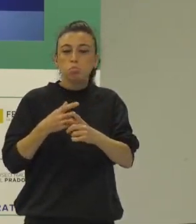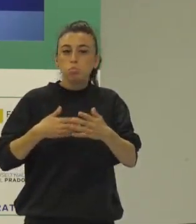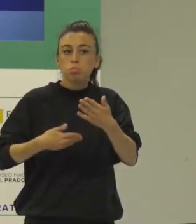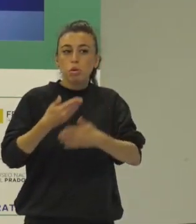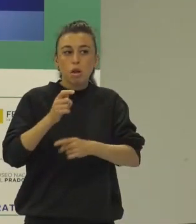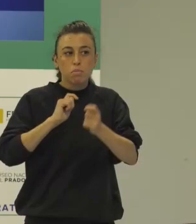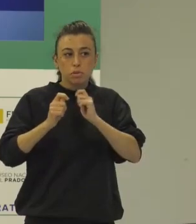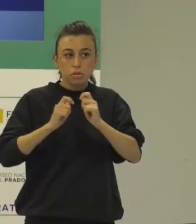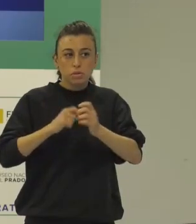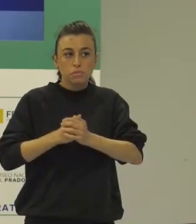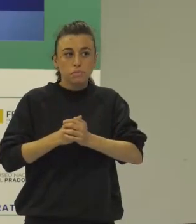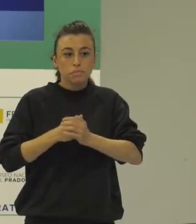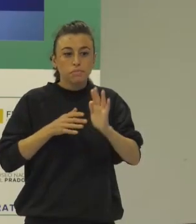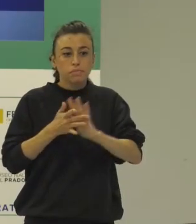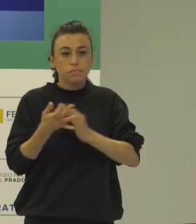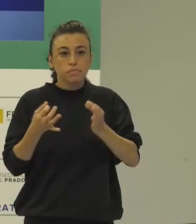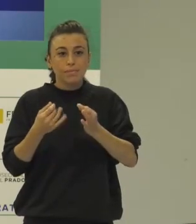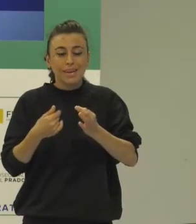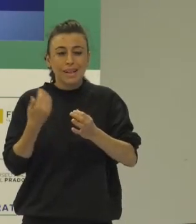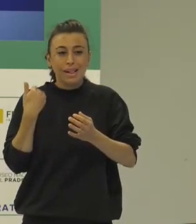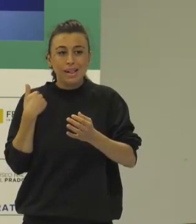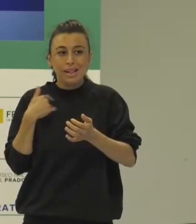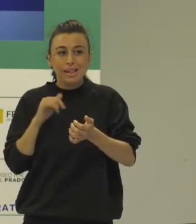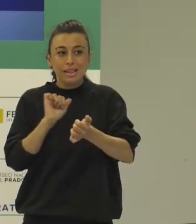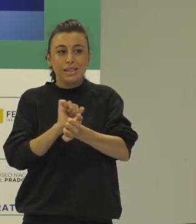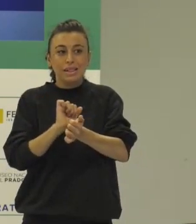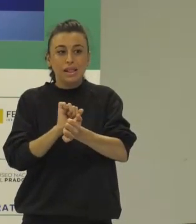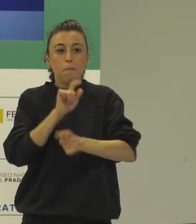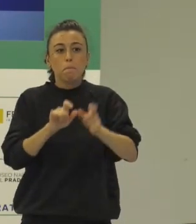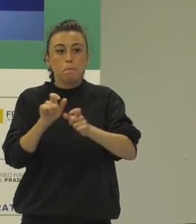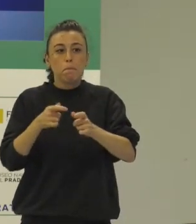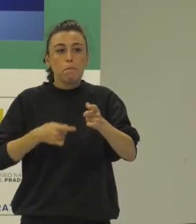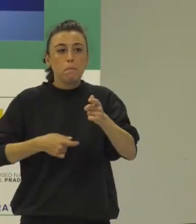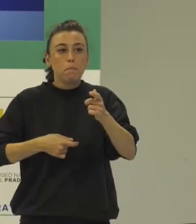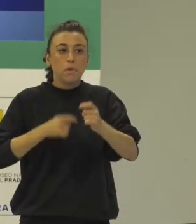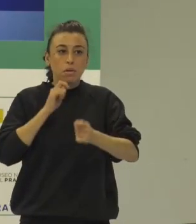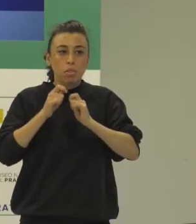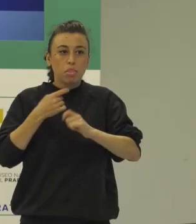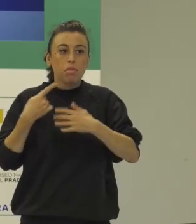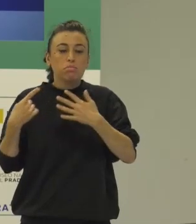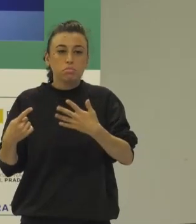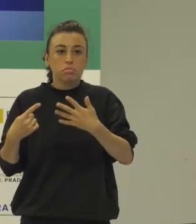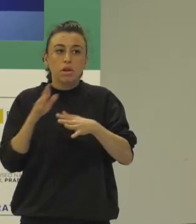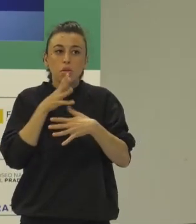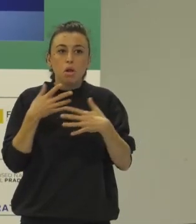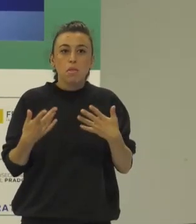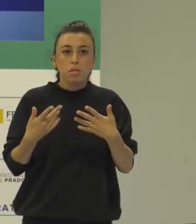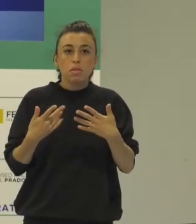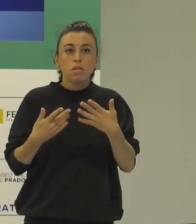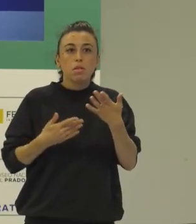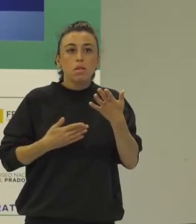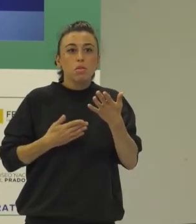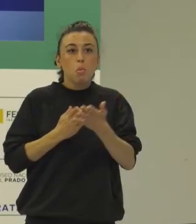el encarcelamiento. En los últimos años, 6 periodistas han estado encarcelados. En la actualidad, el director de un medio